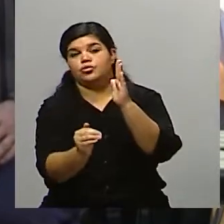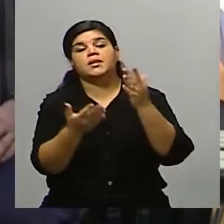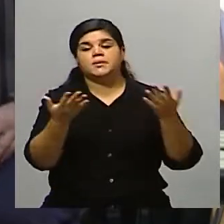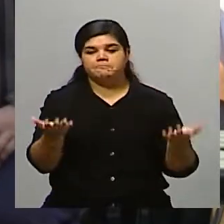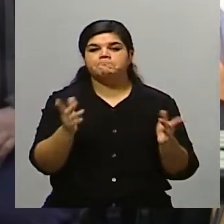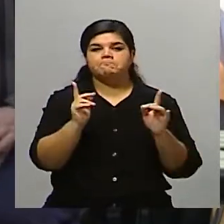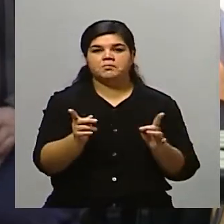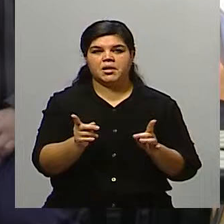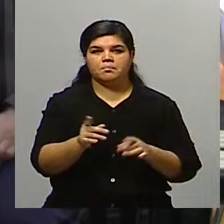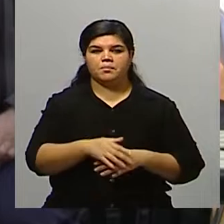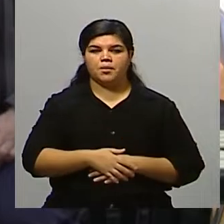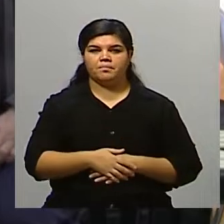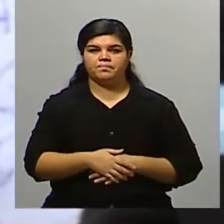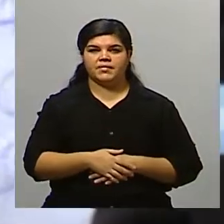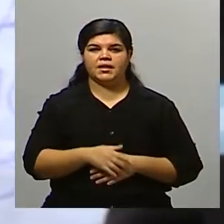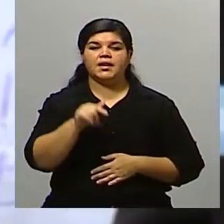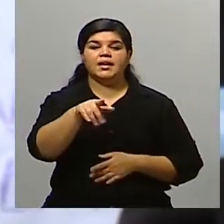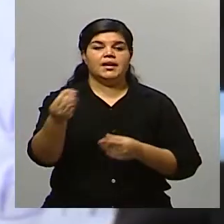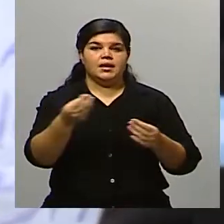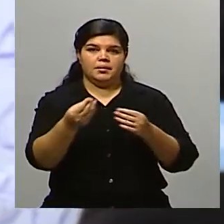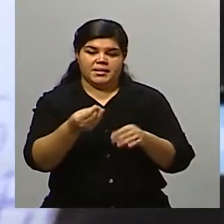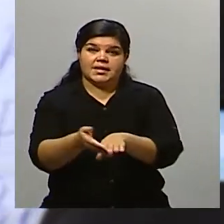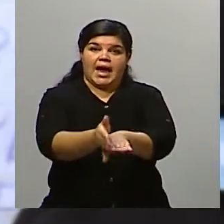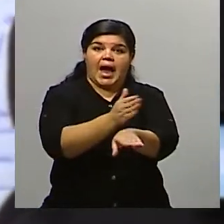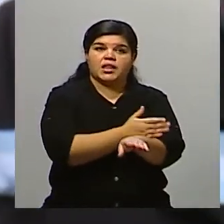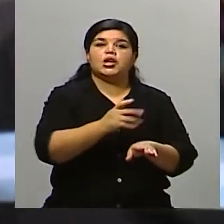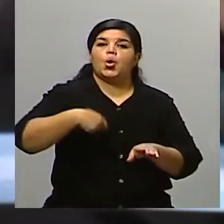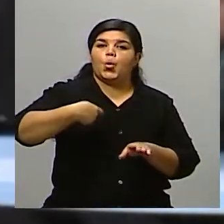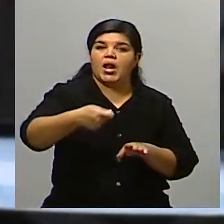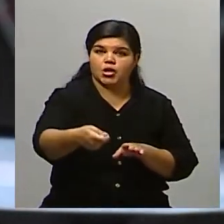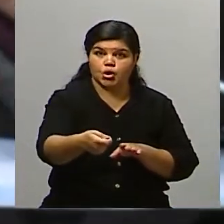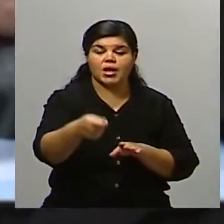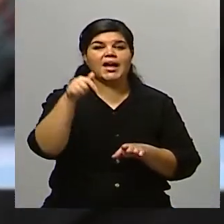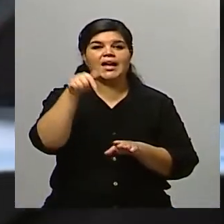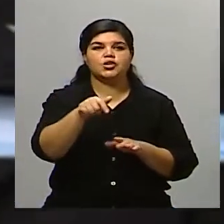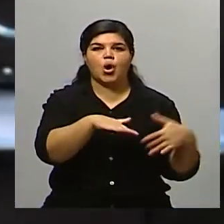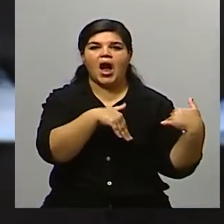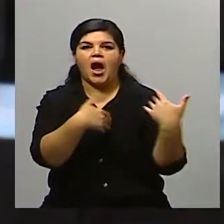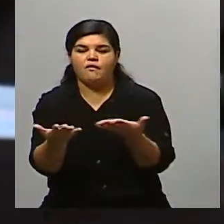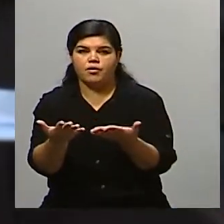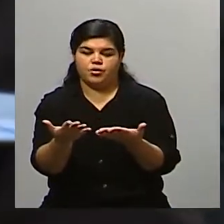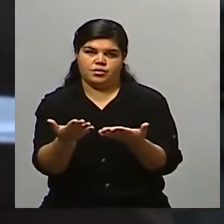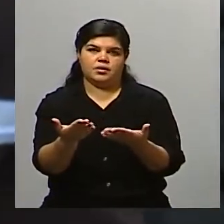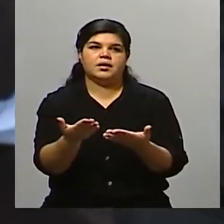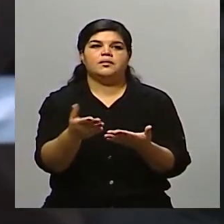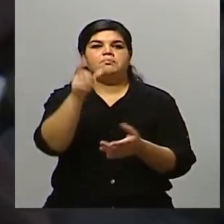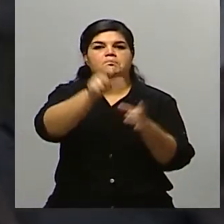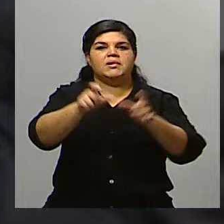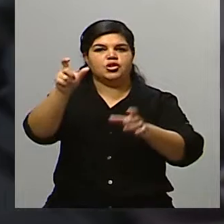reemplazo implícito de las moratorias previsionales que otorgaban jubilaciones por un beneficio que es la pensión universal para el adulto